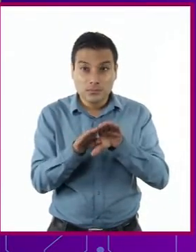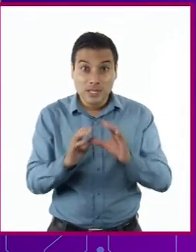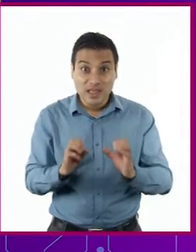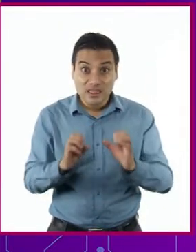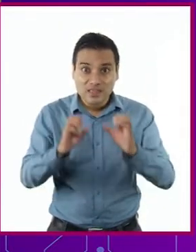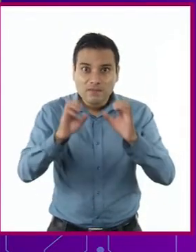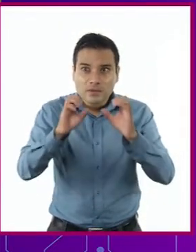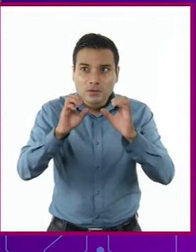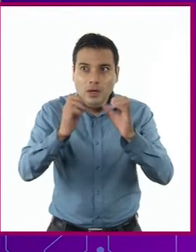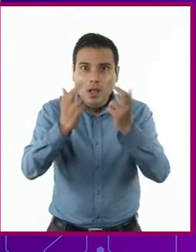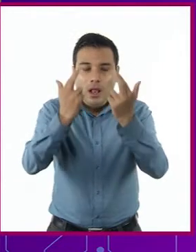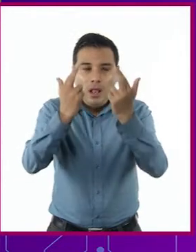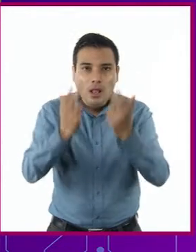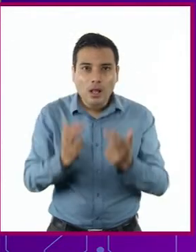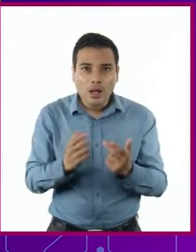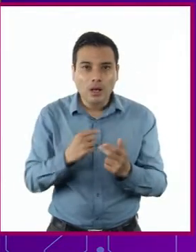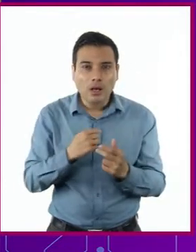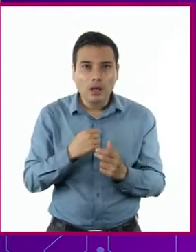cayendo.